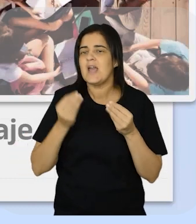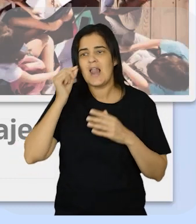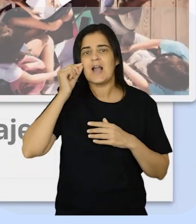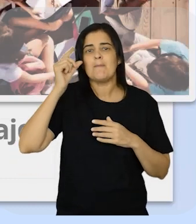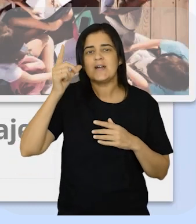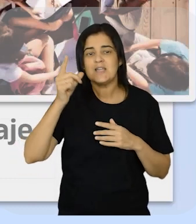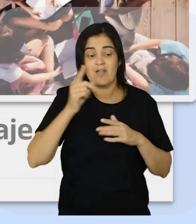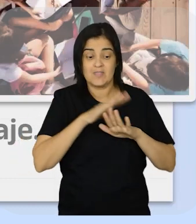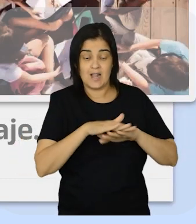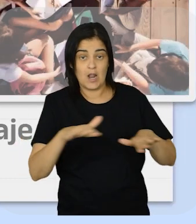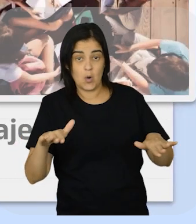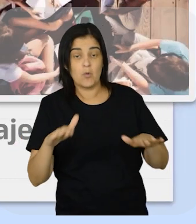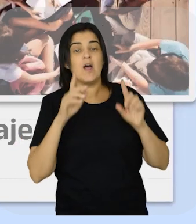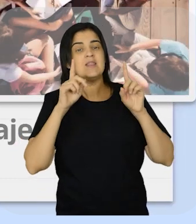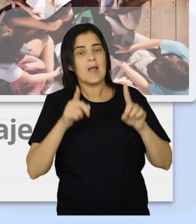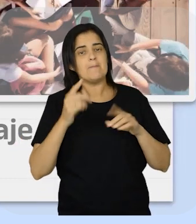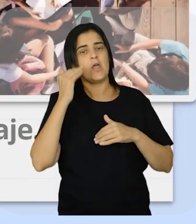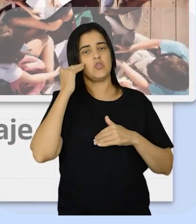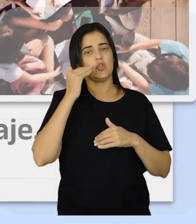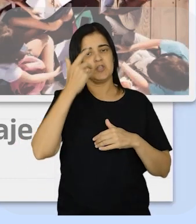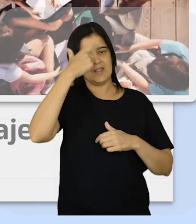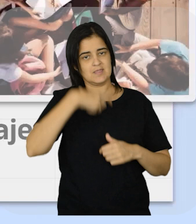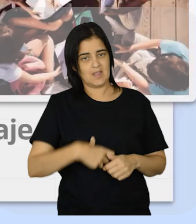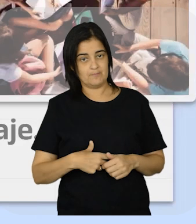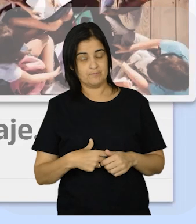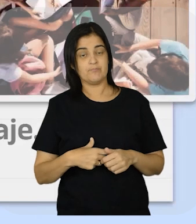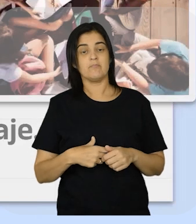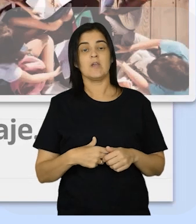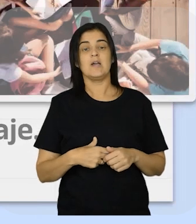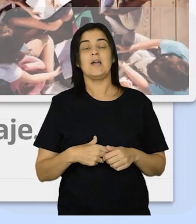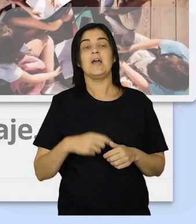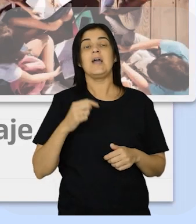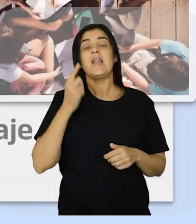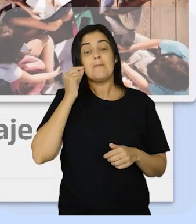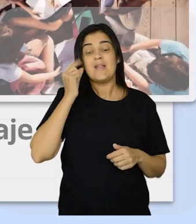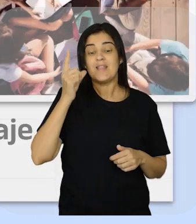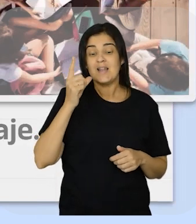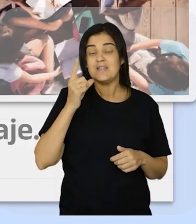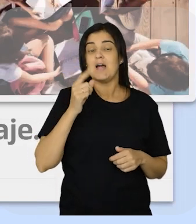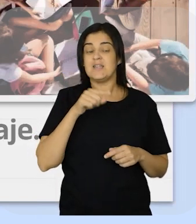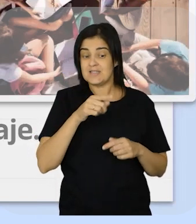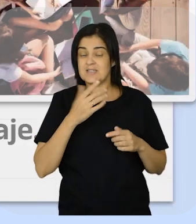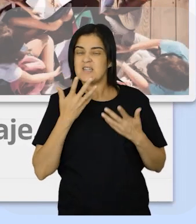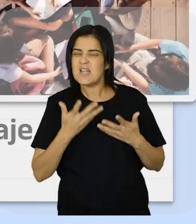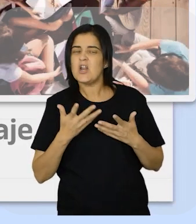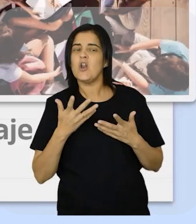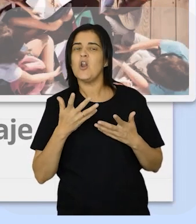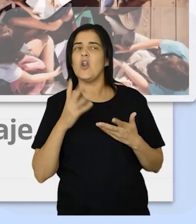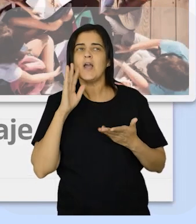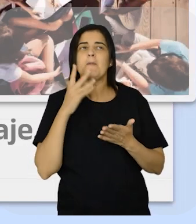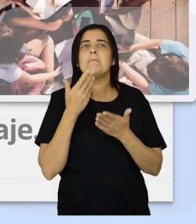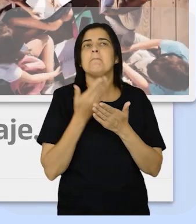parte del alumno, pero también por parte del docente. La mentalidad incremental lo que propone, o lo que dice la